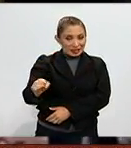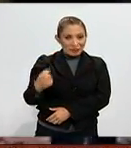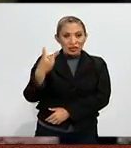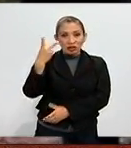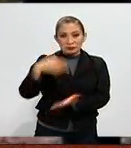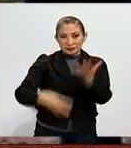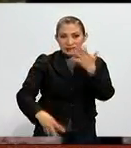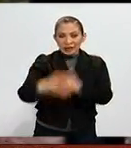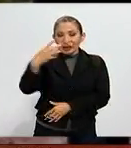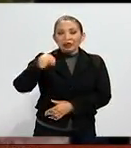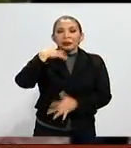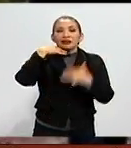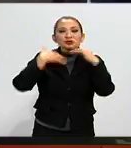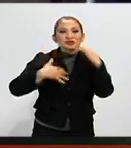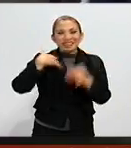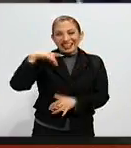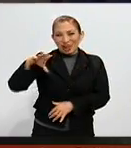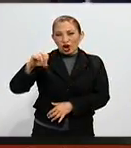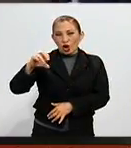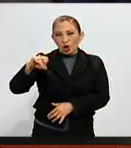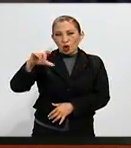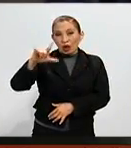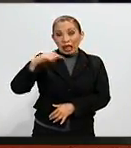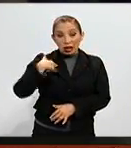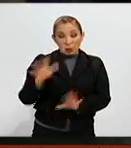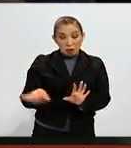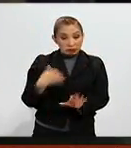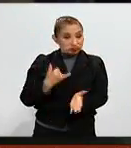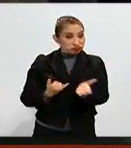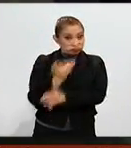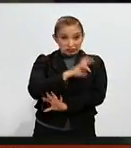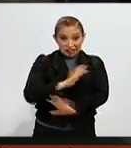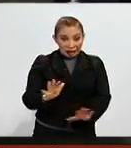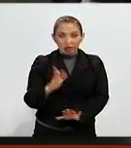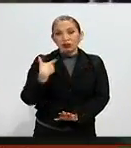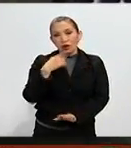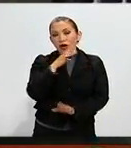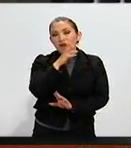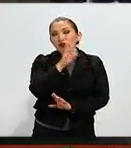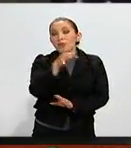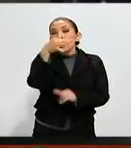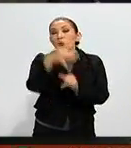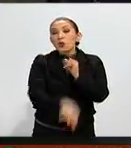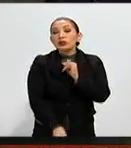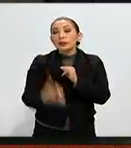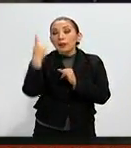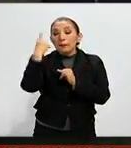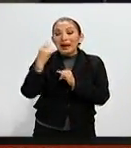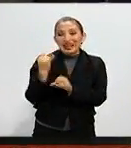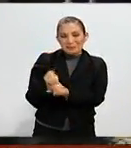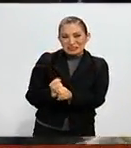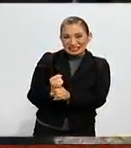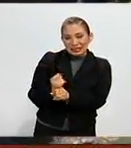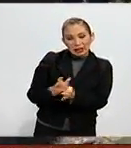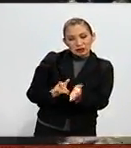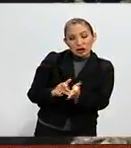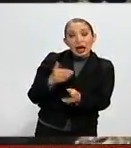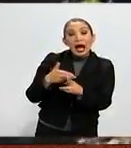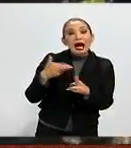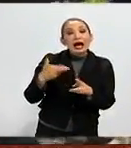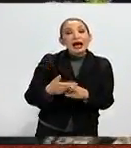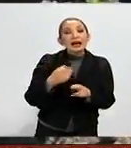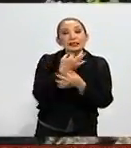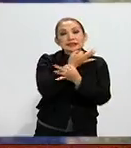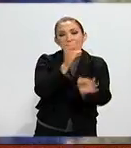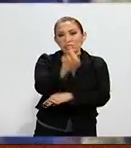del 2014 en el basurero de Cocula, este no es concluyente. Afirmaron que el informe final de su trabajo en la investigación lo van a dar a